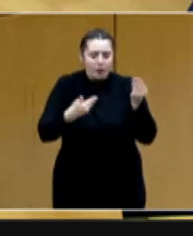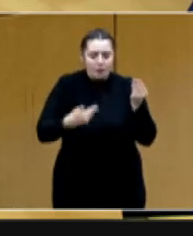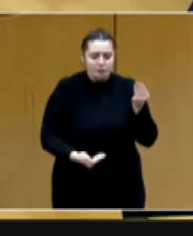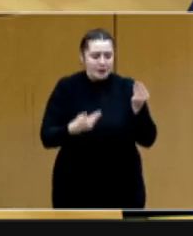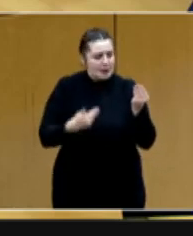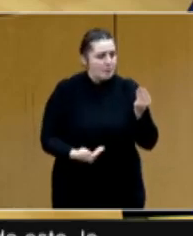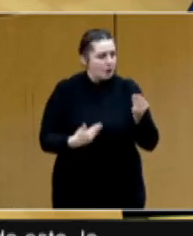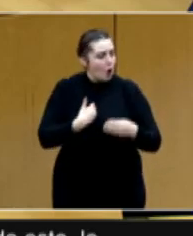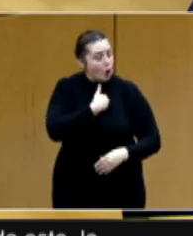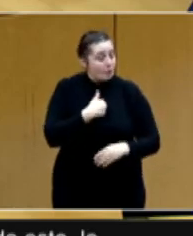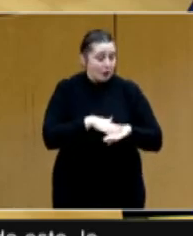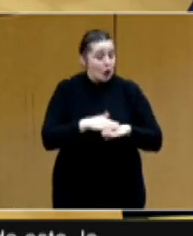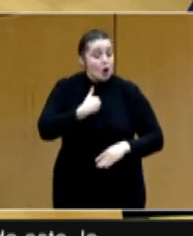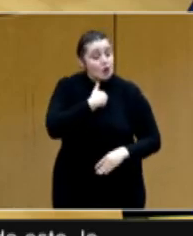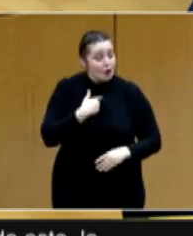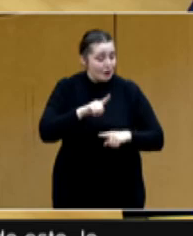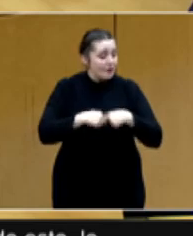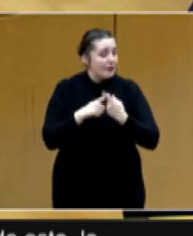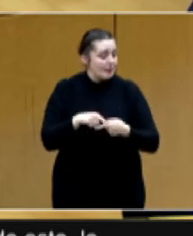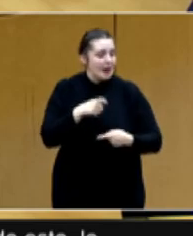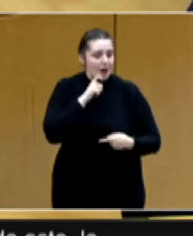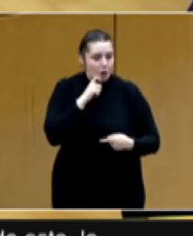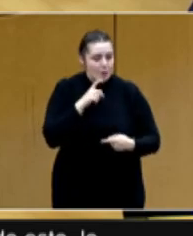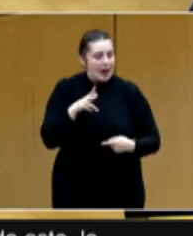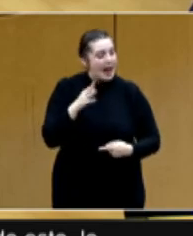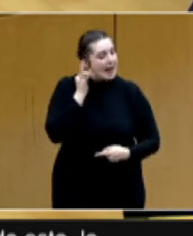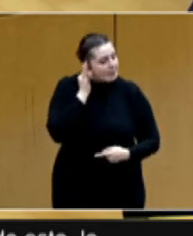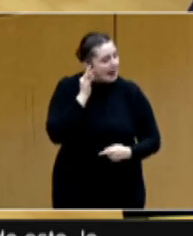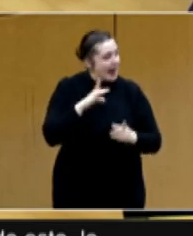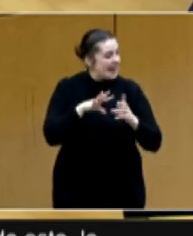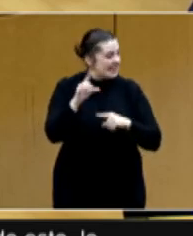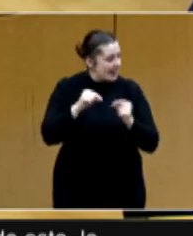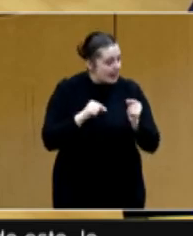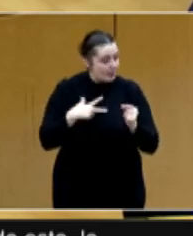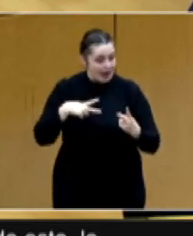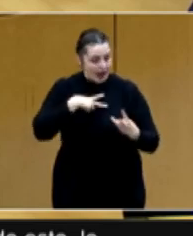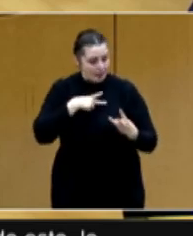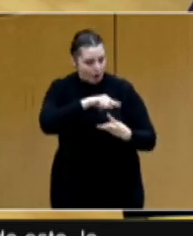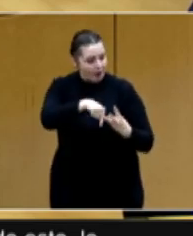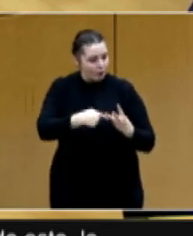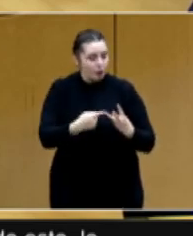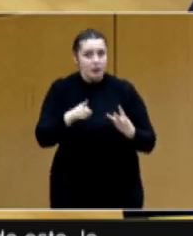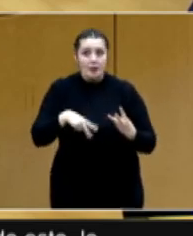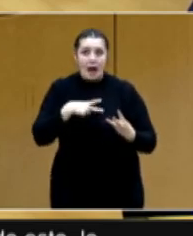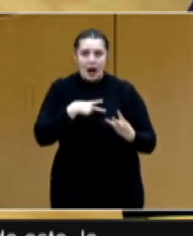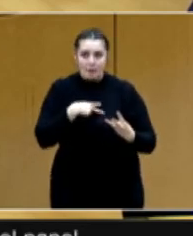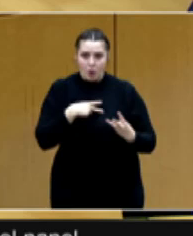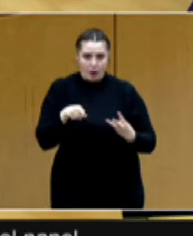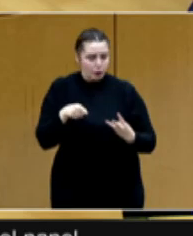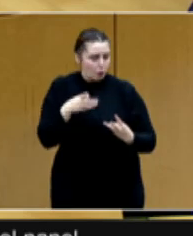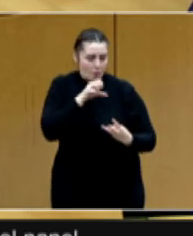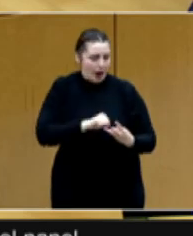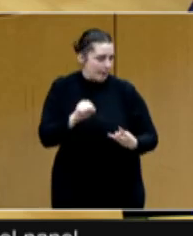tu familia tu hermana estrella y tu abogado que dicho sea de paso tienes un abogado